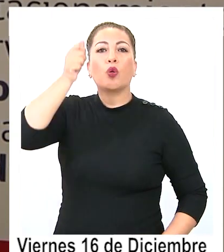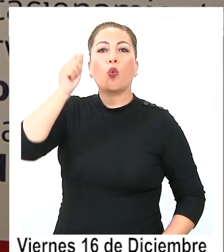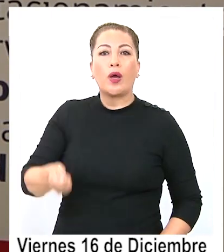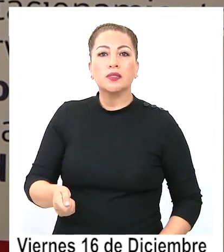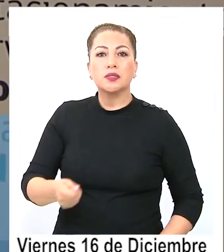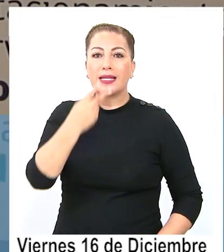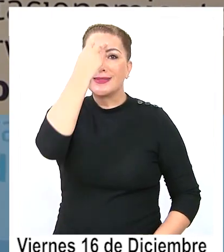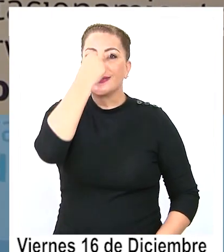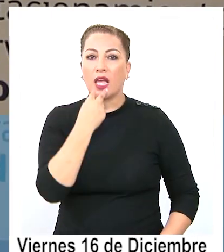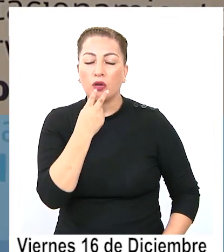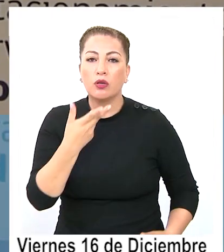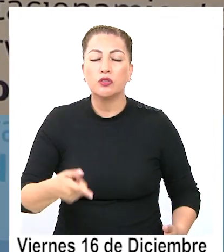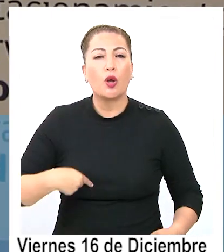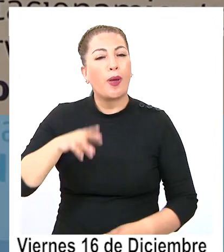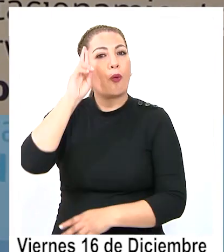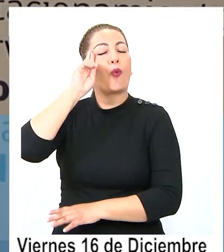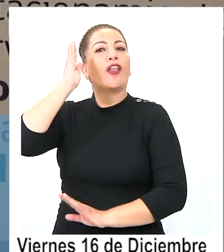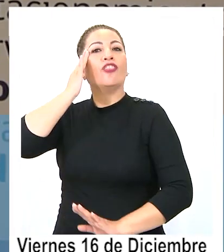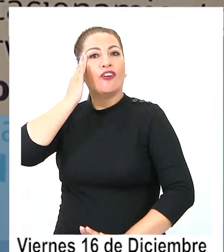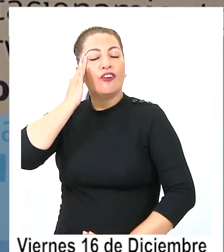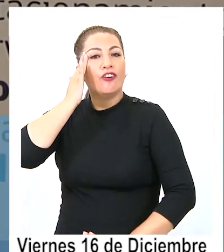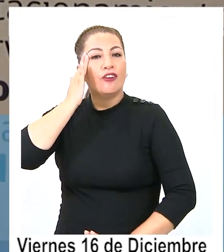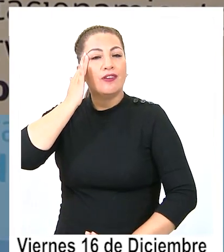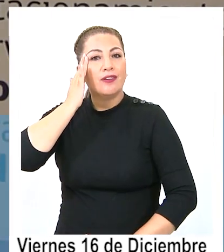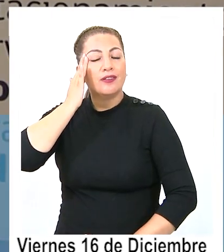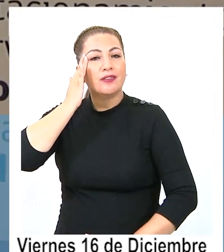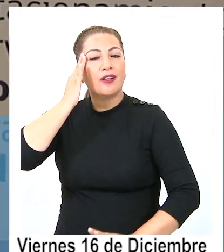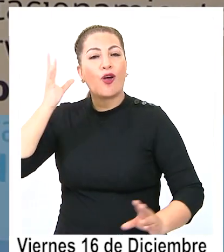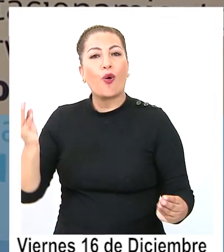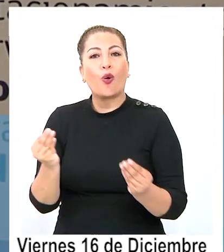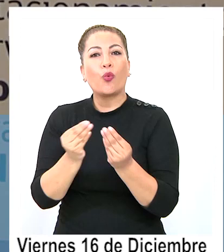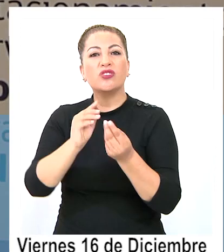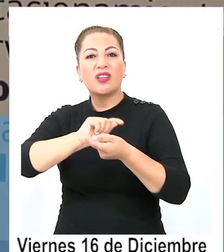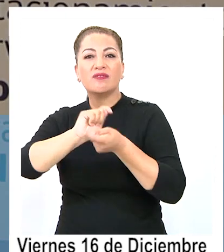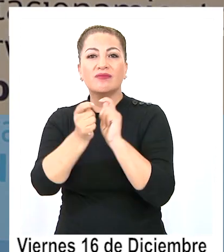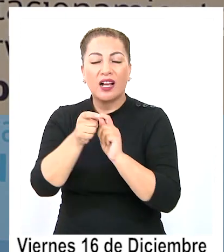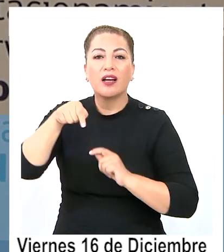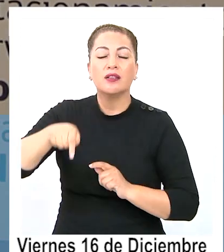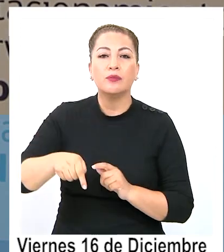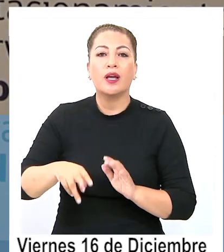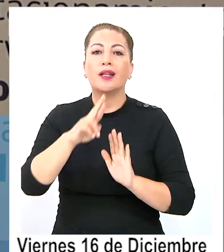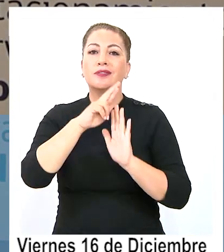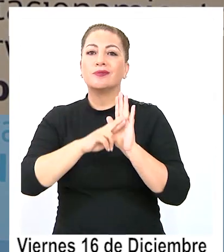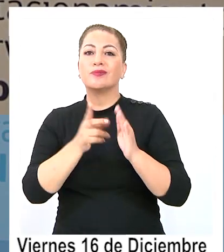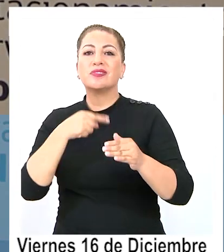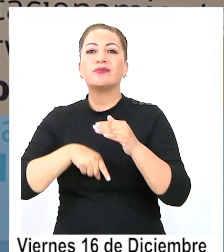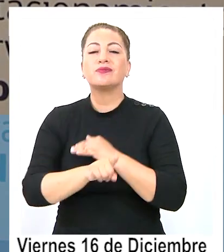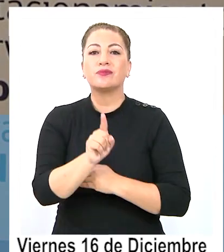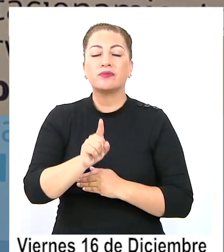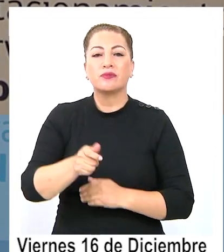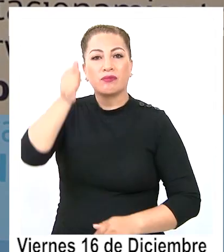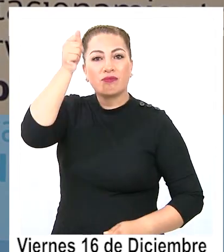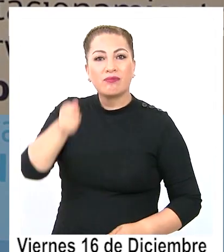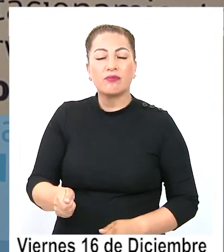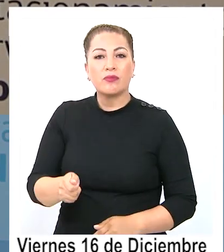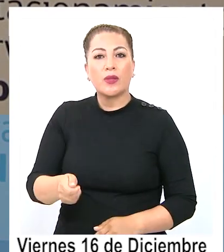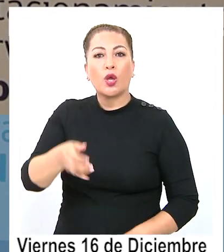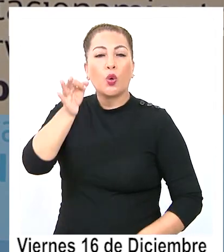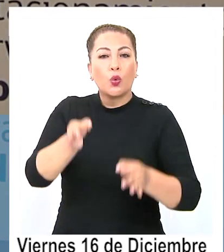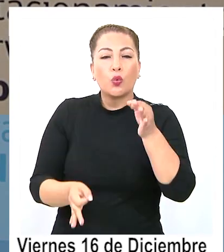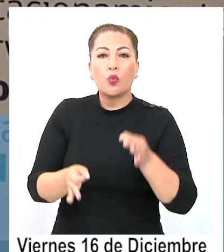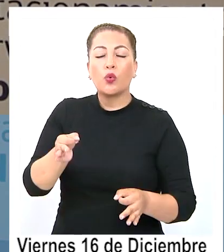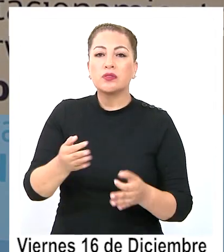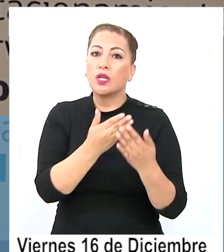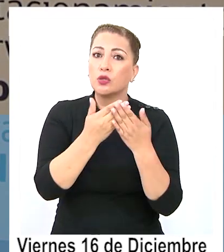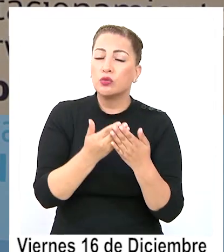discapacidad visual. Y me acordé inmediatamente de los ajustes que tuvimos que hacer al reglamento de ingreso en la Academia Judicial Chilena, donde estudian los